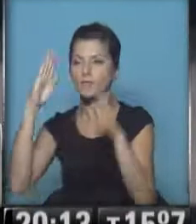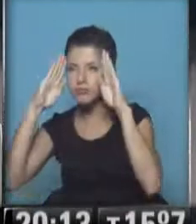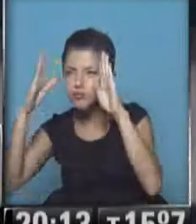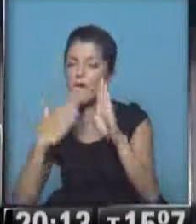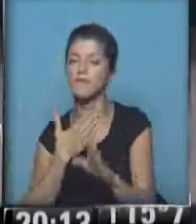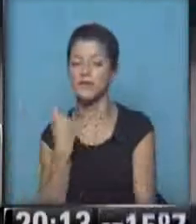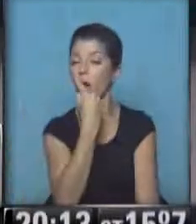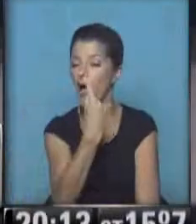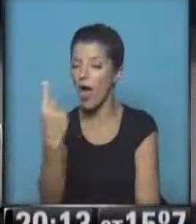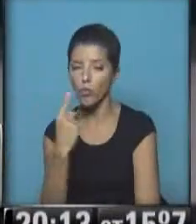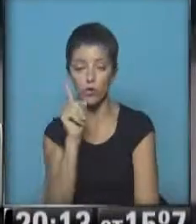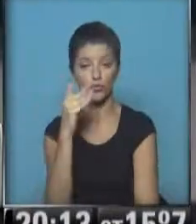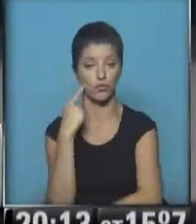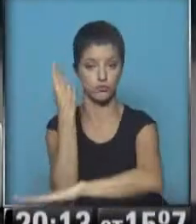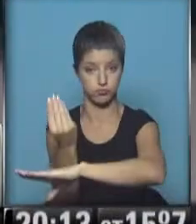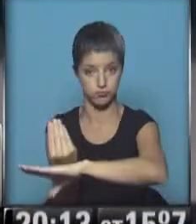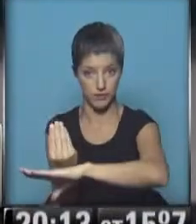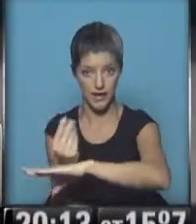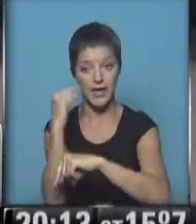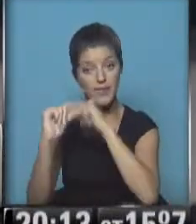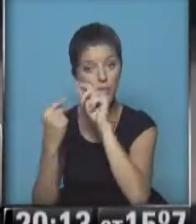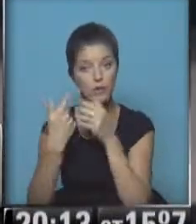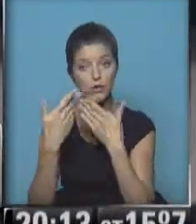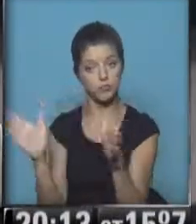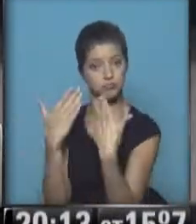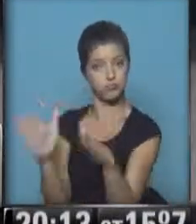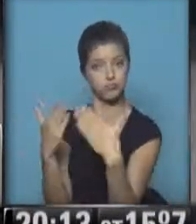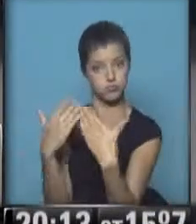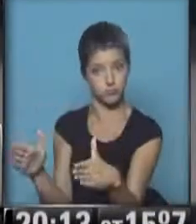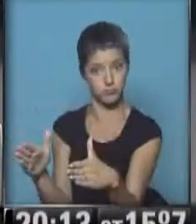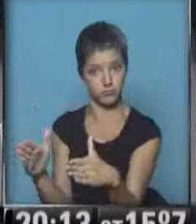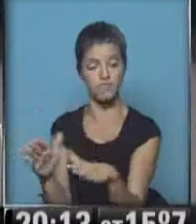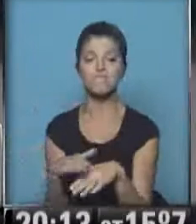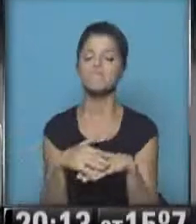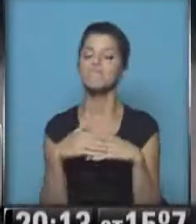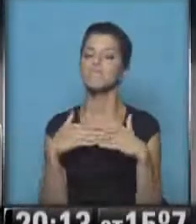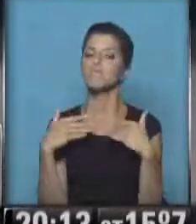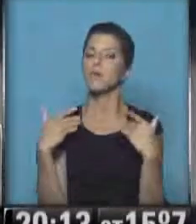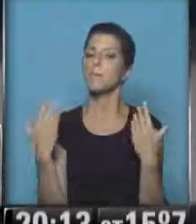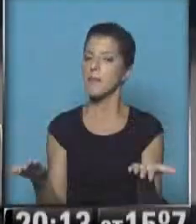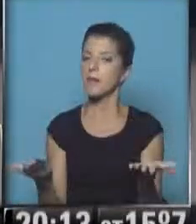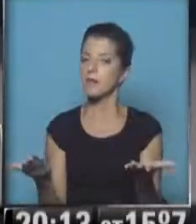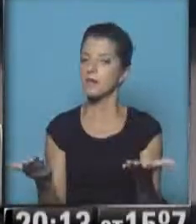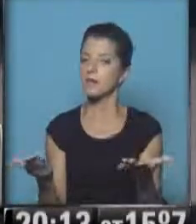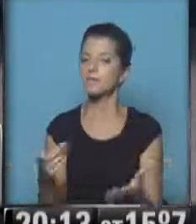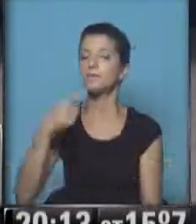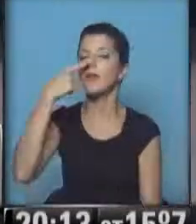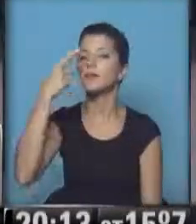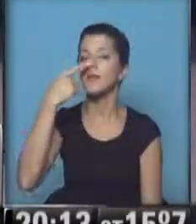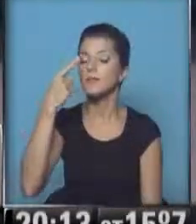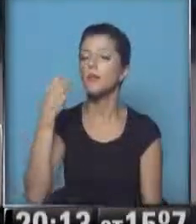cada uno de los dirigentes que se fueron yendo en estos últimos días pero básicamente lo que es interesante es